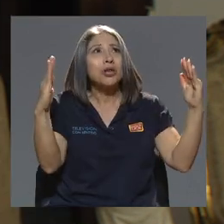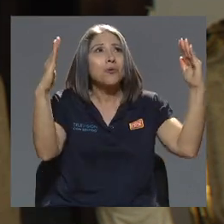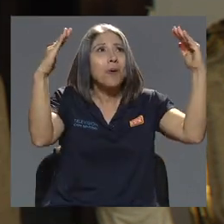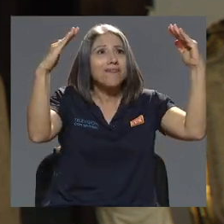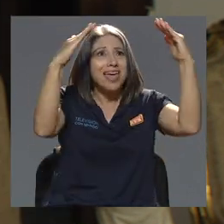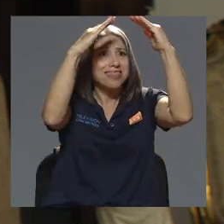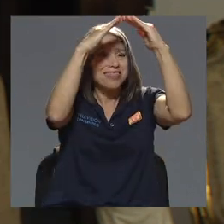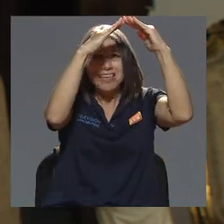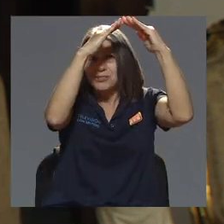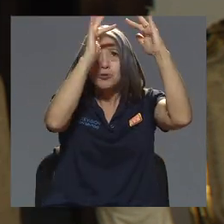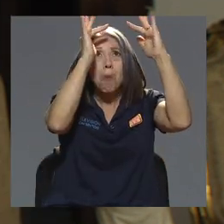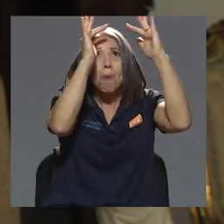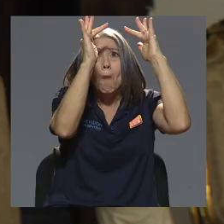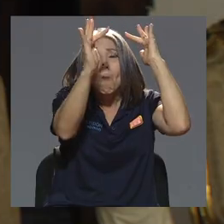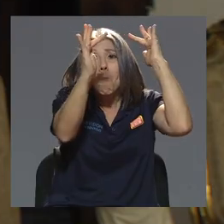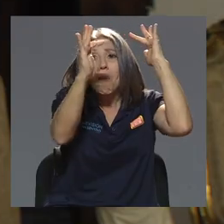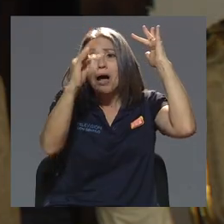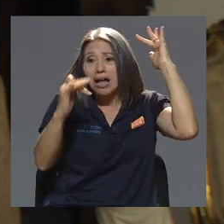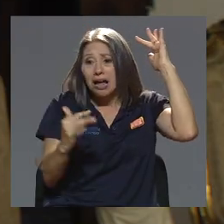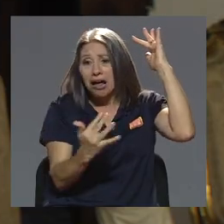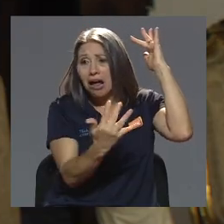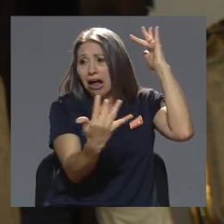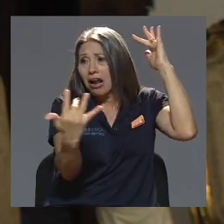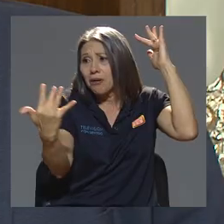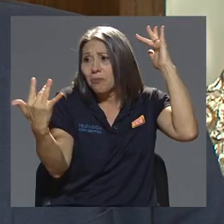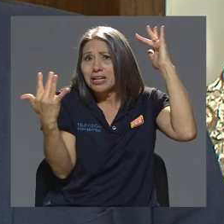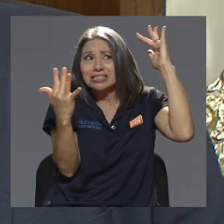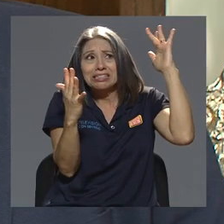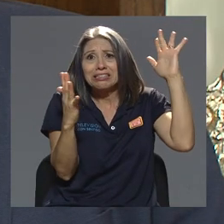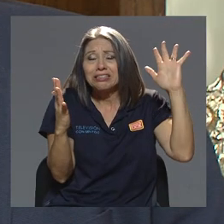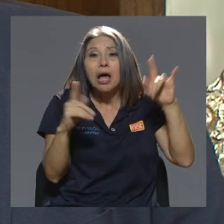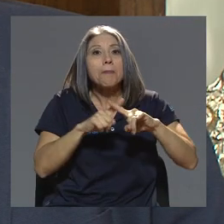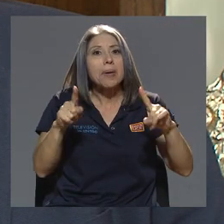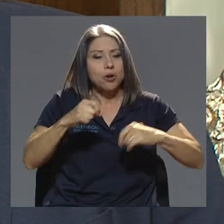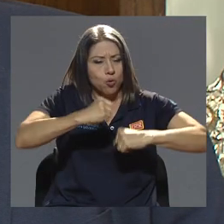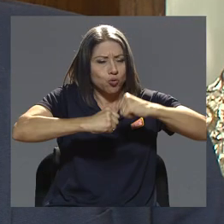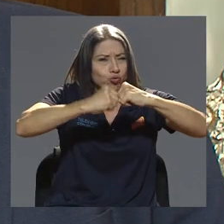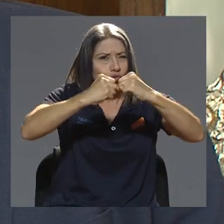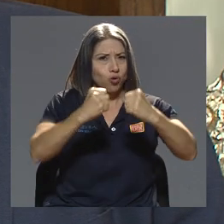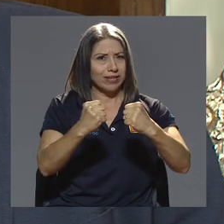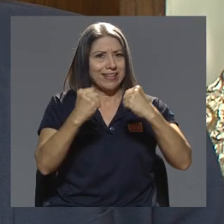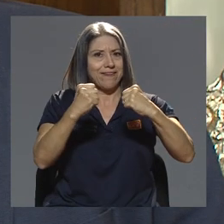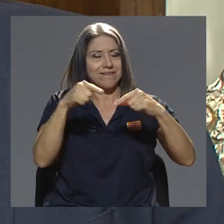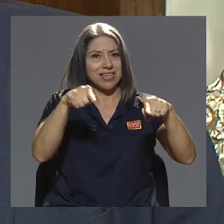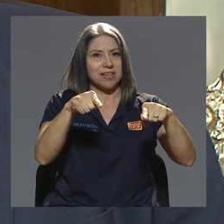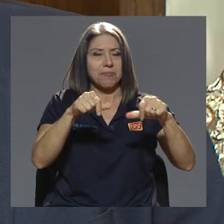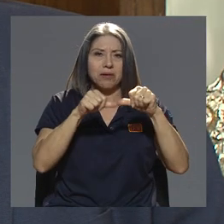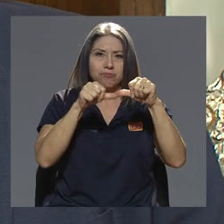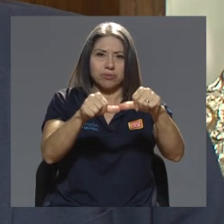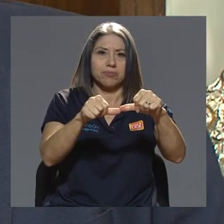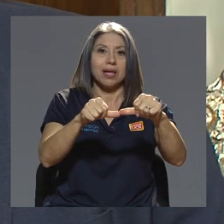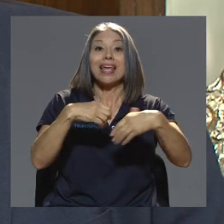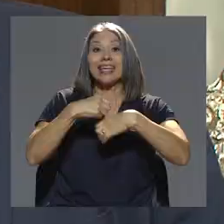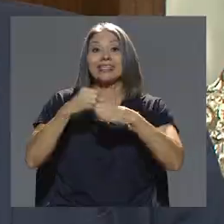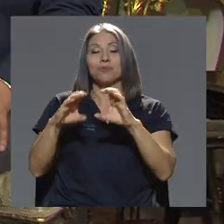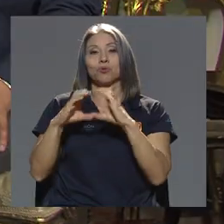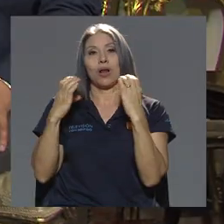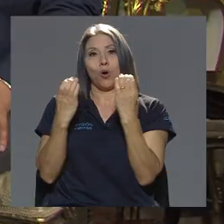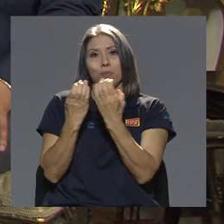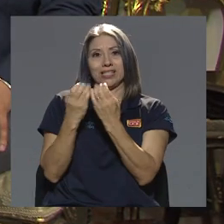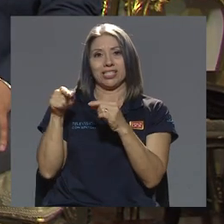todo, la construcción estaba firme. De ahí hicimos una comisión donde